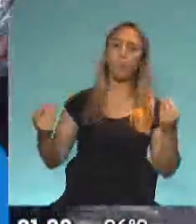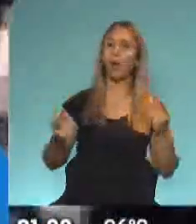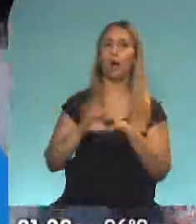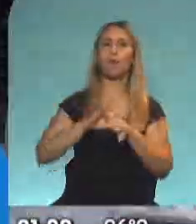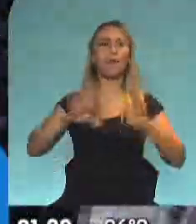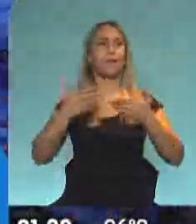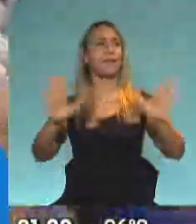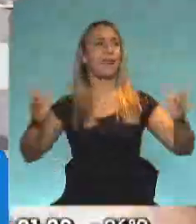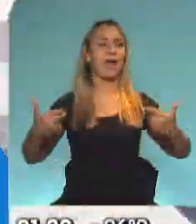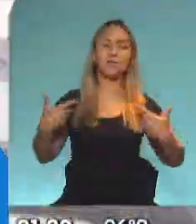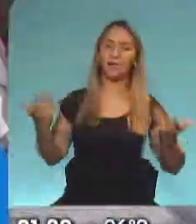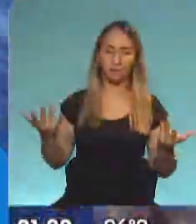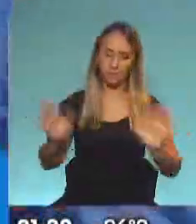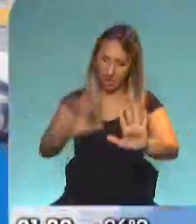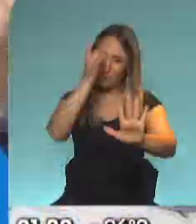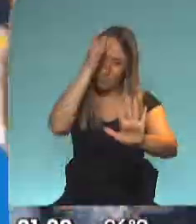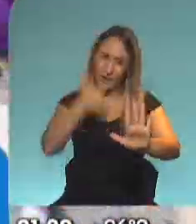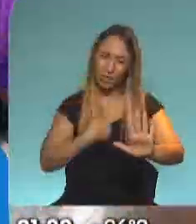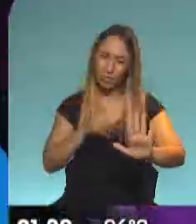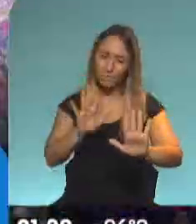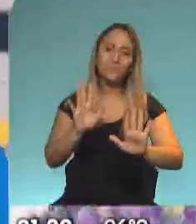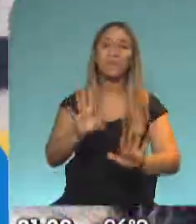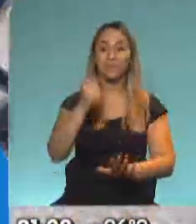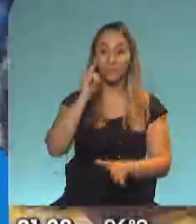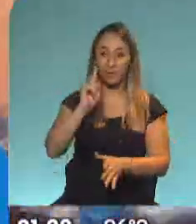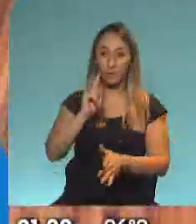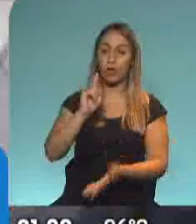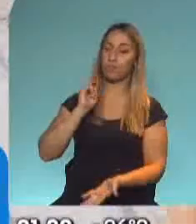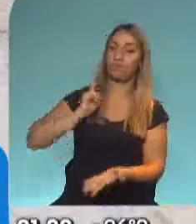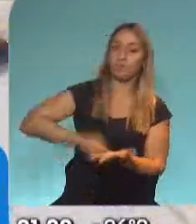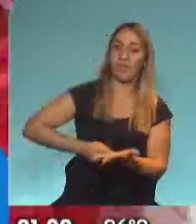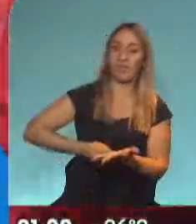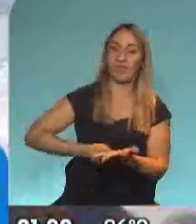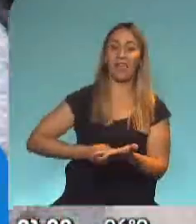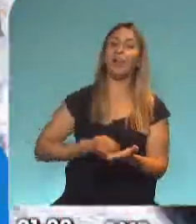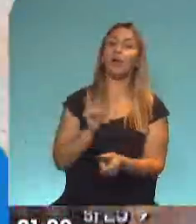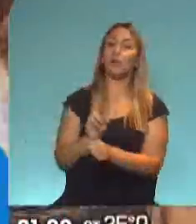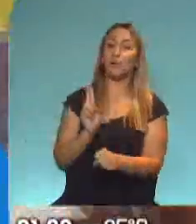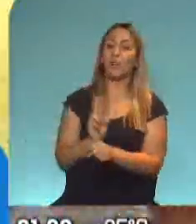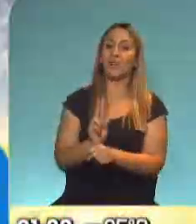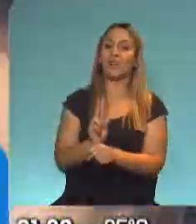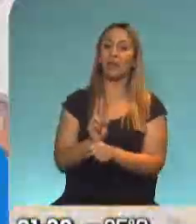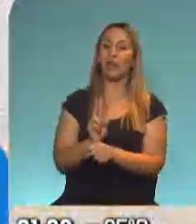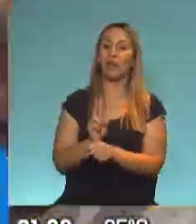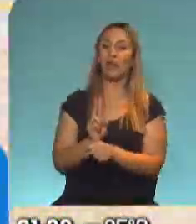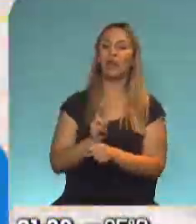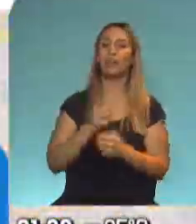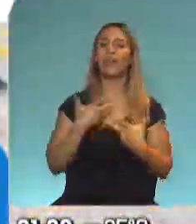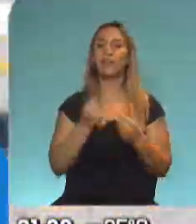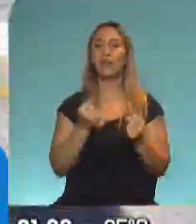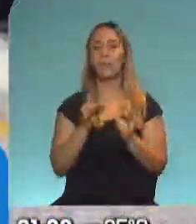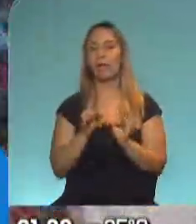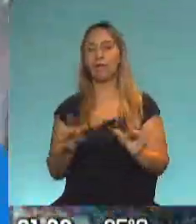libertad. Sí. Mire, perdóneme, sí. El toque sanitario ese, sí. Le han puesto sanitario por ser delicados y